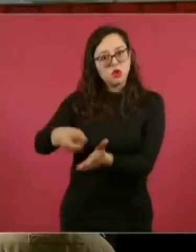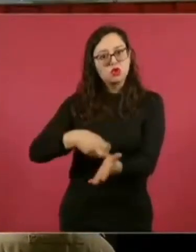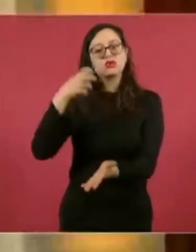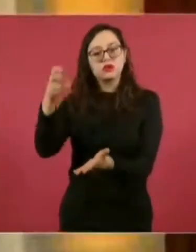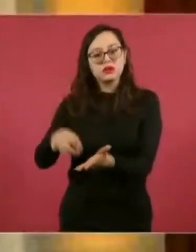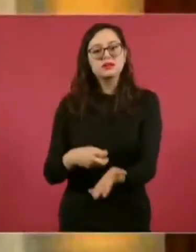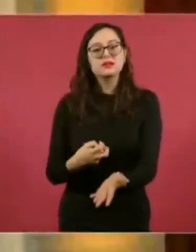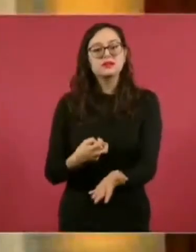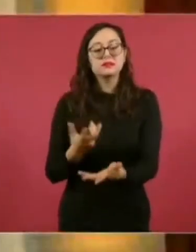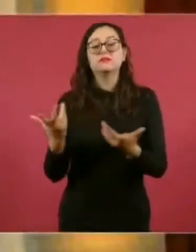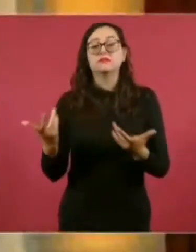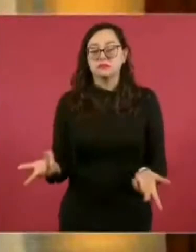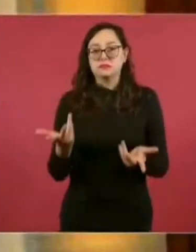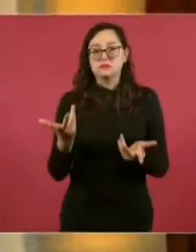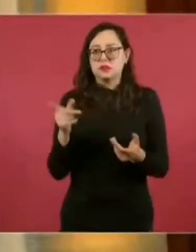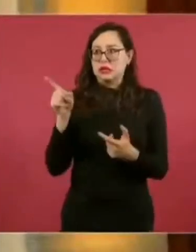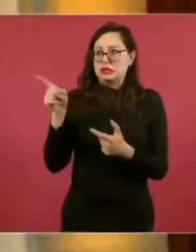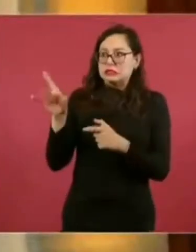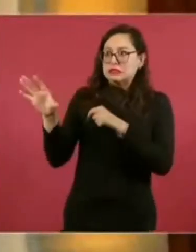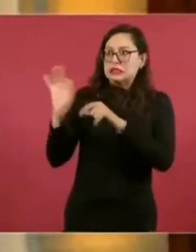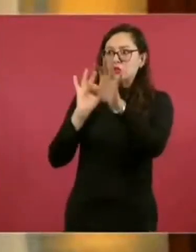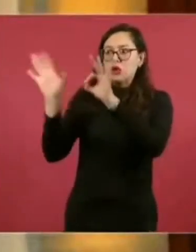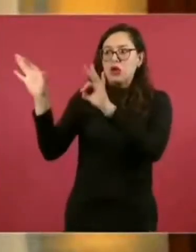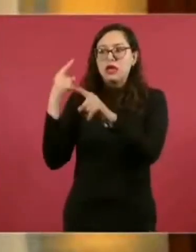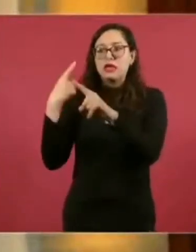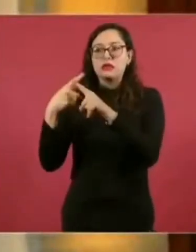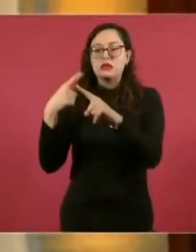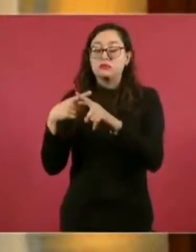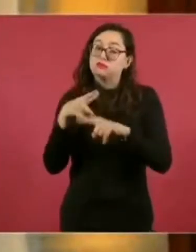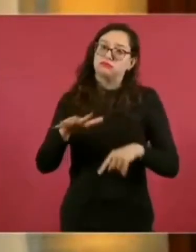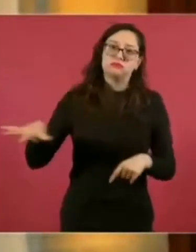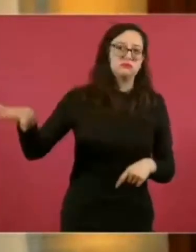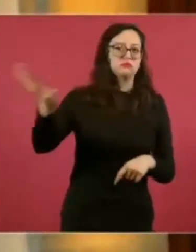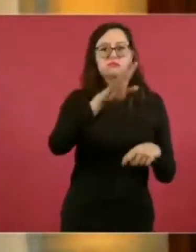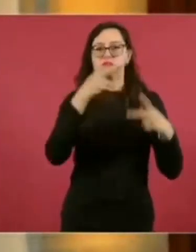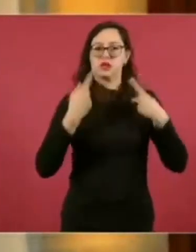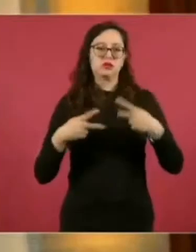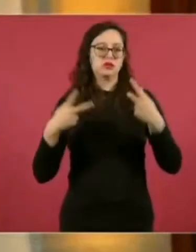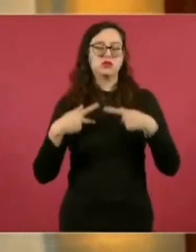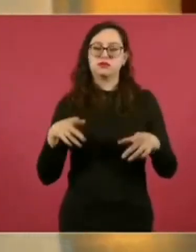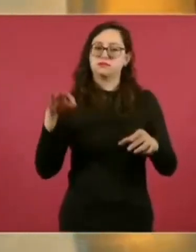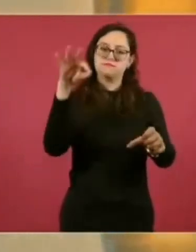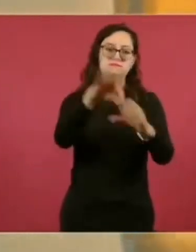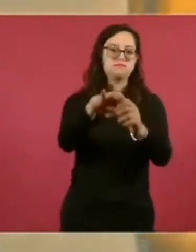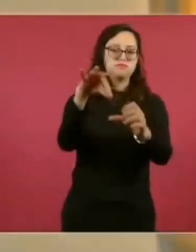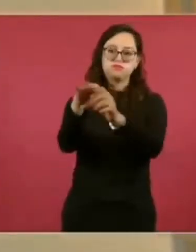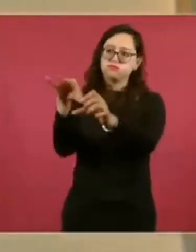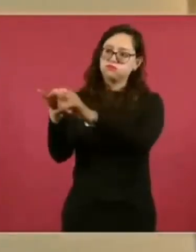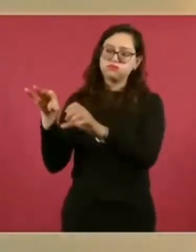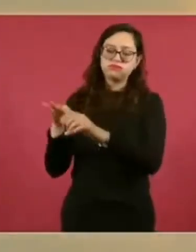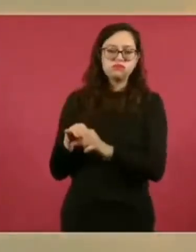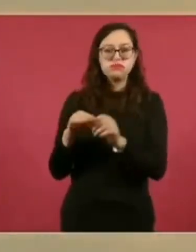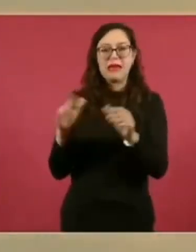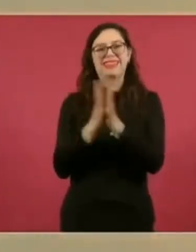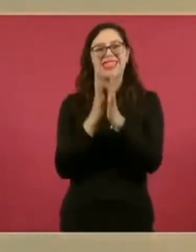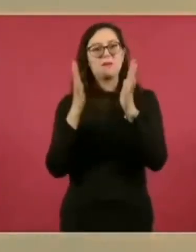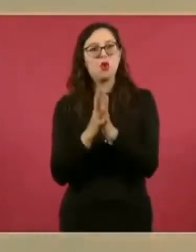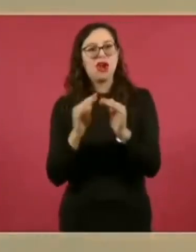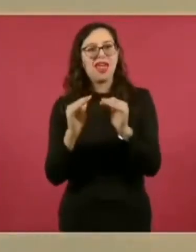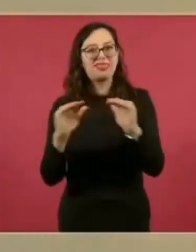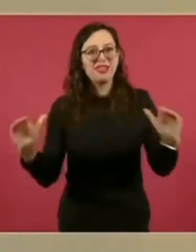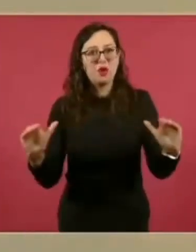el pueblo de México a través de un proceso democrático que pueda acudir a las urnas y